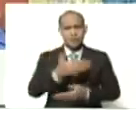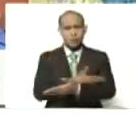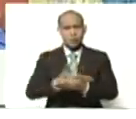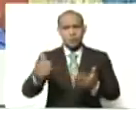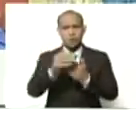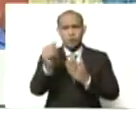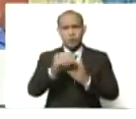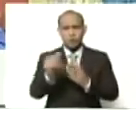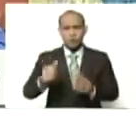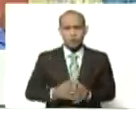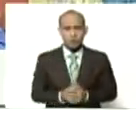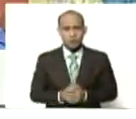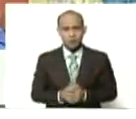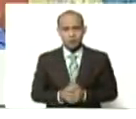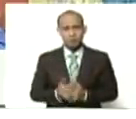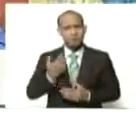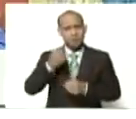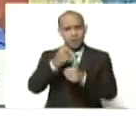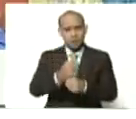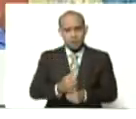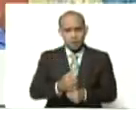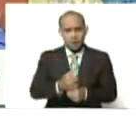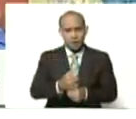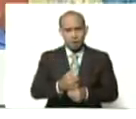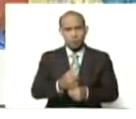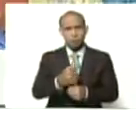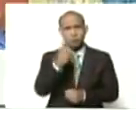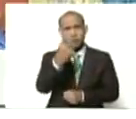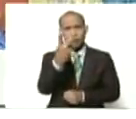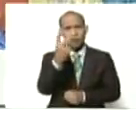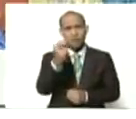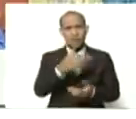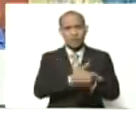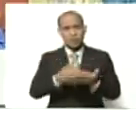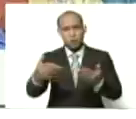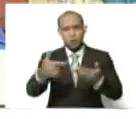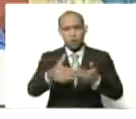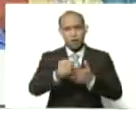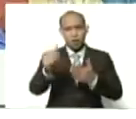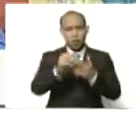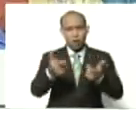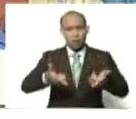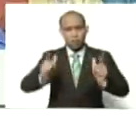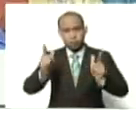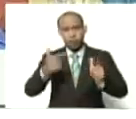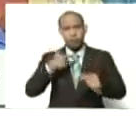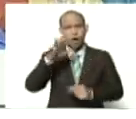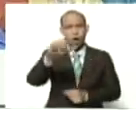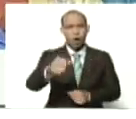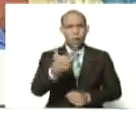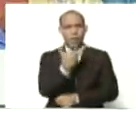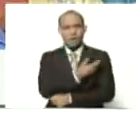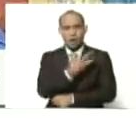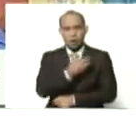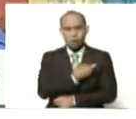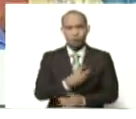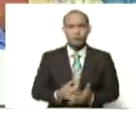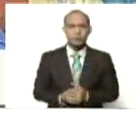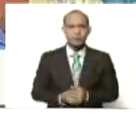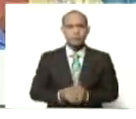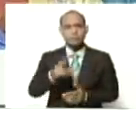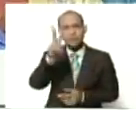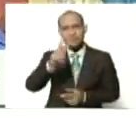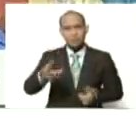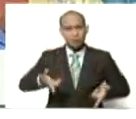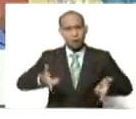de dólares. Estamos esperando que se liberen los primeros 120 millones para comprar las vacunas que Venezuela ha